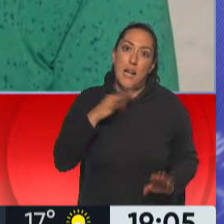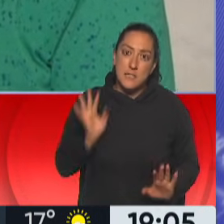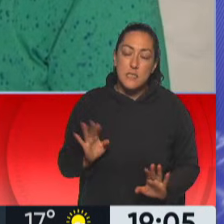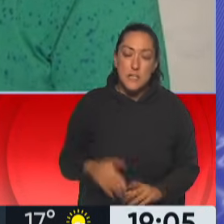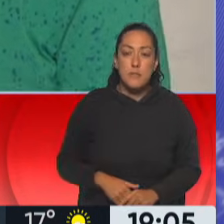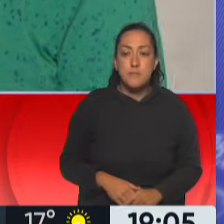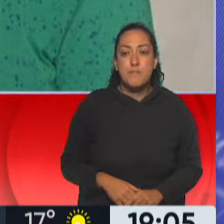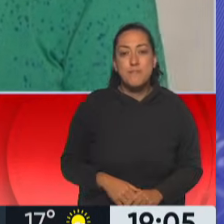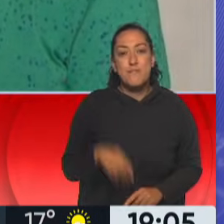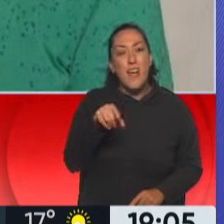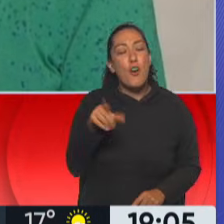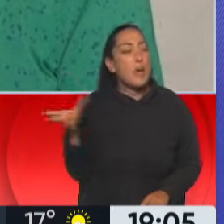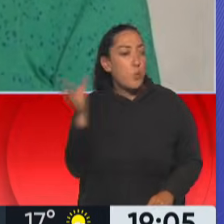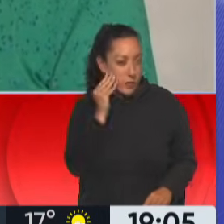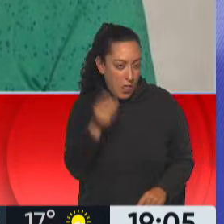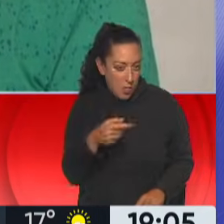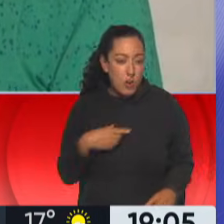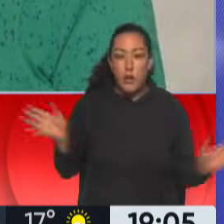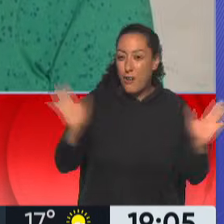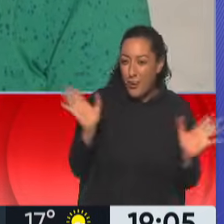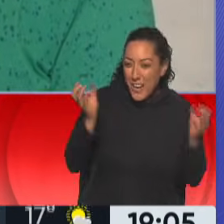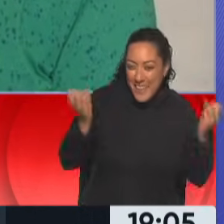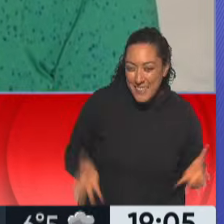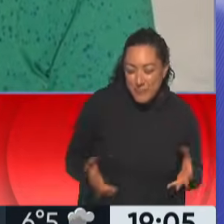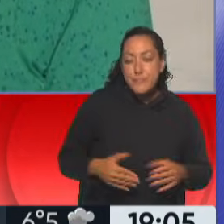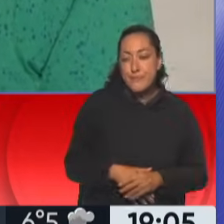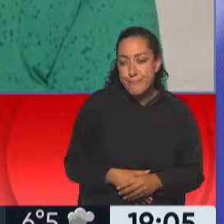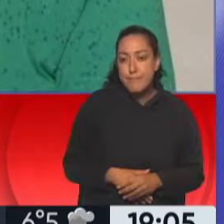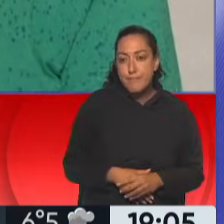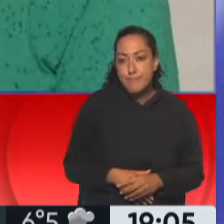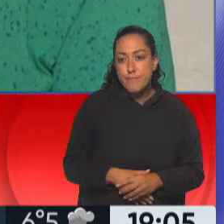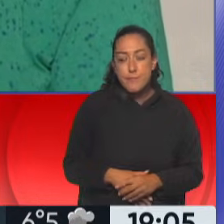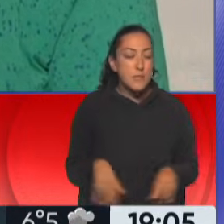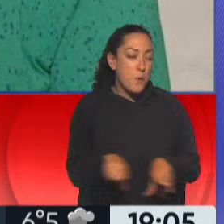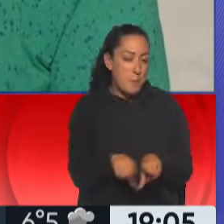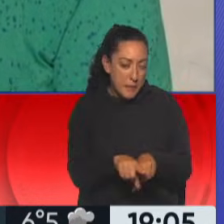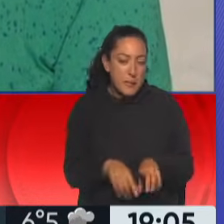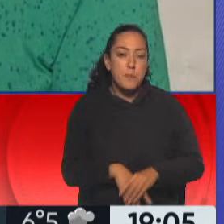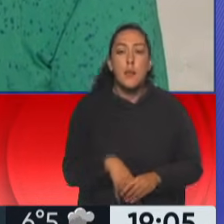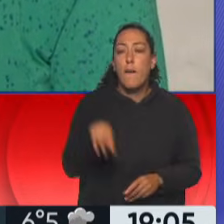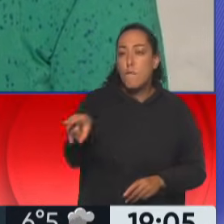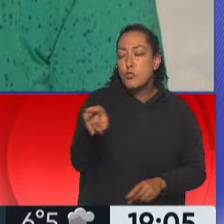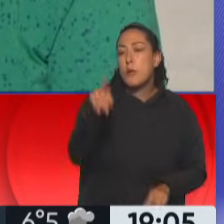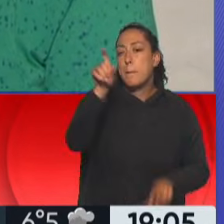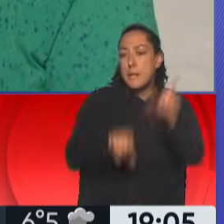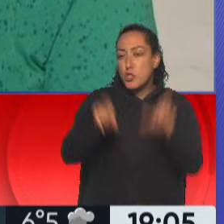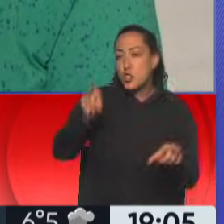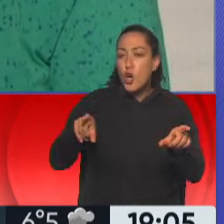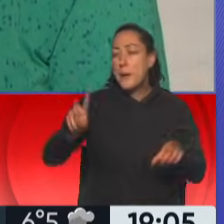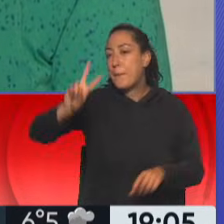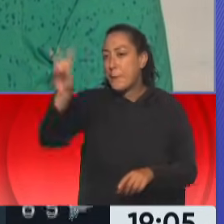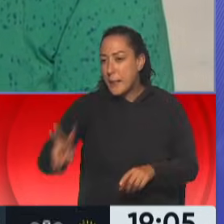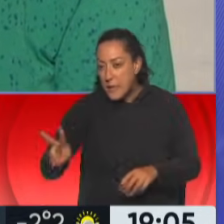González. Con todo gusto, Lidio, lo saludamos y le pregunto, usted que está en contacto con centenares de venezolanos que